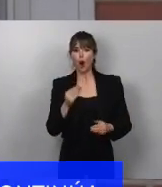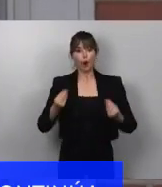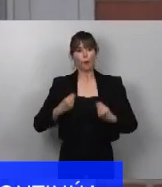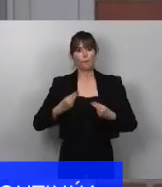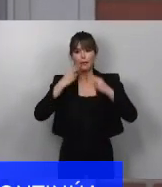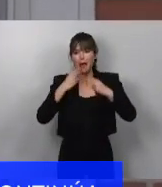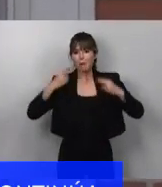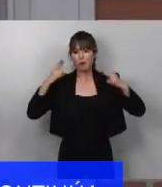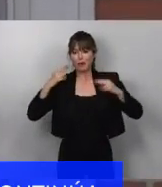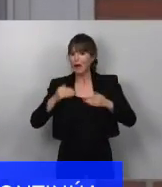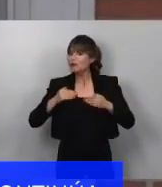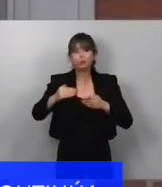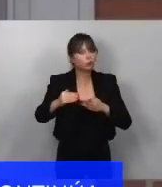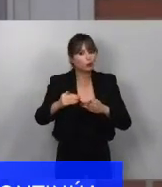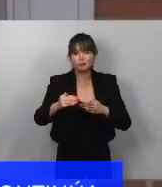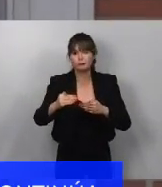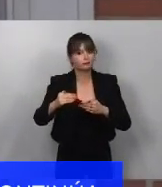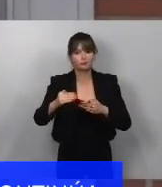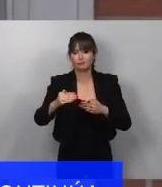determinará nuestro futuro